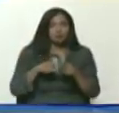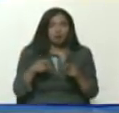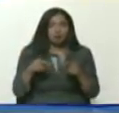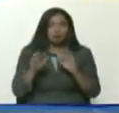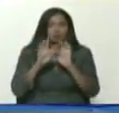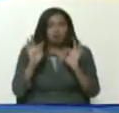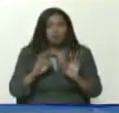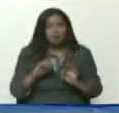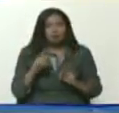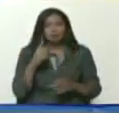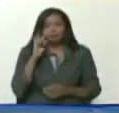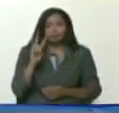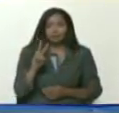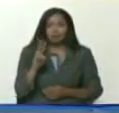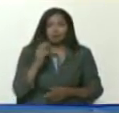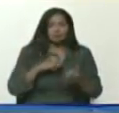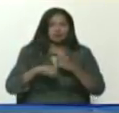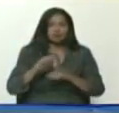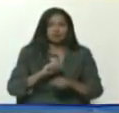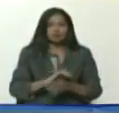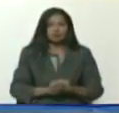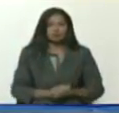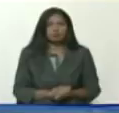concepto eminentemente defensivo.